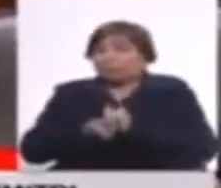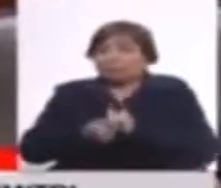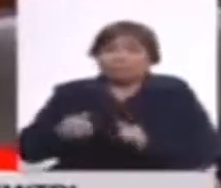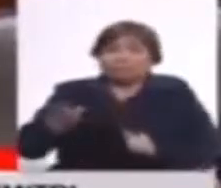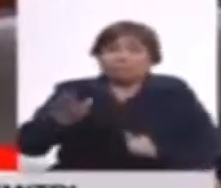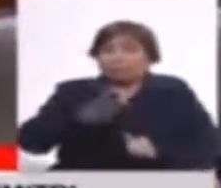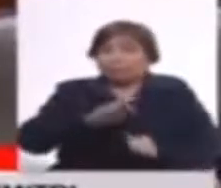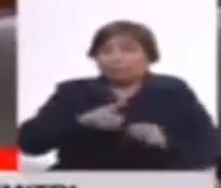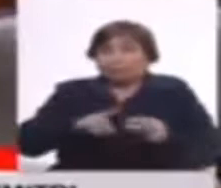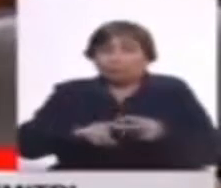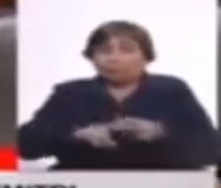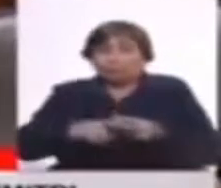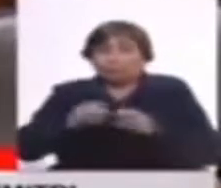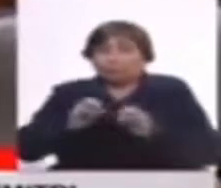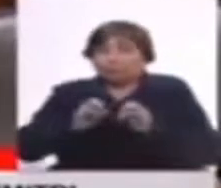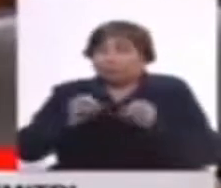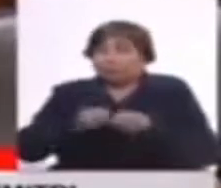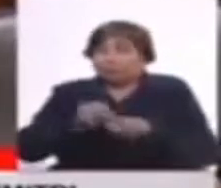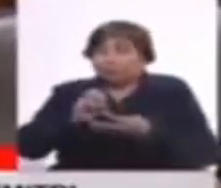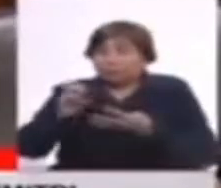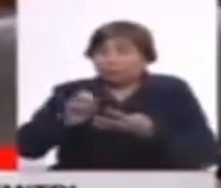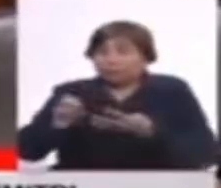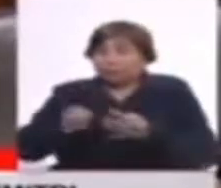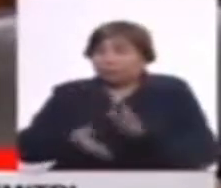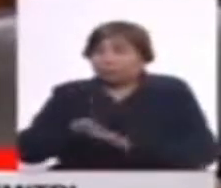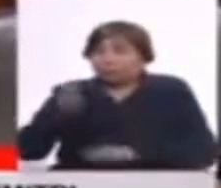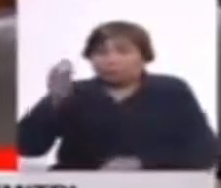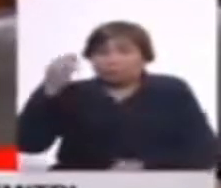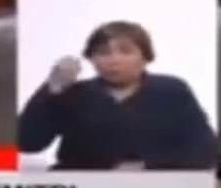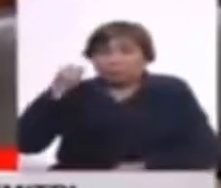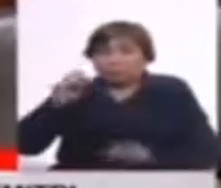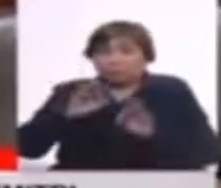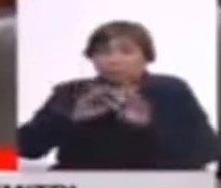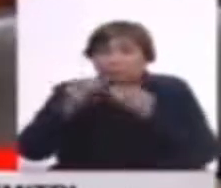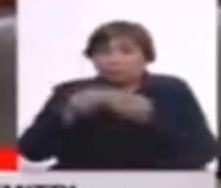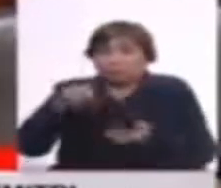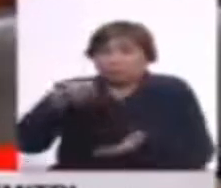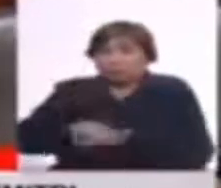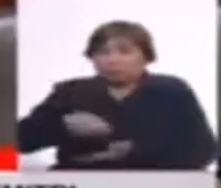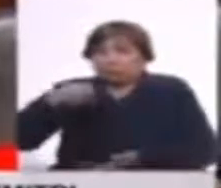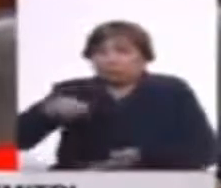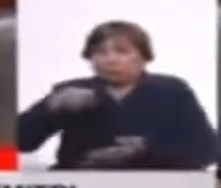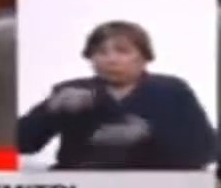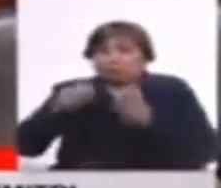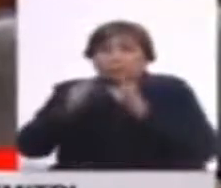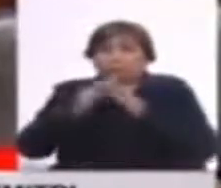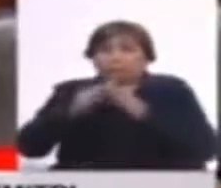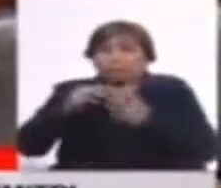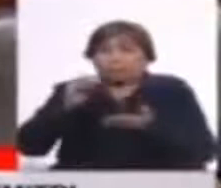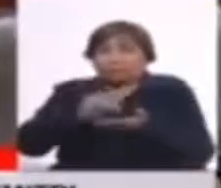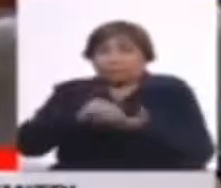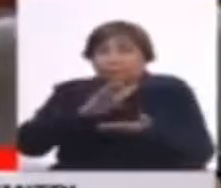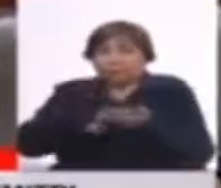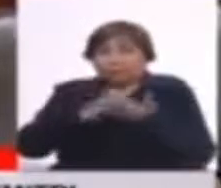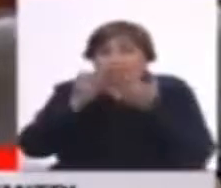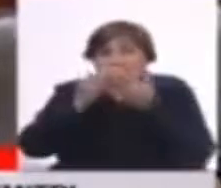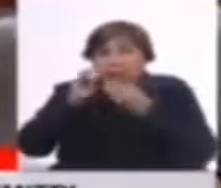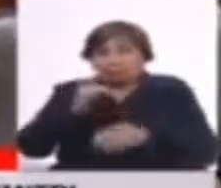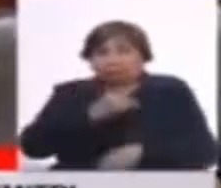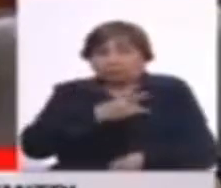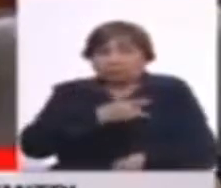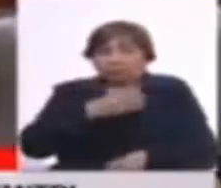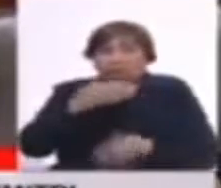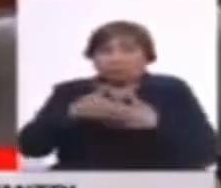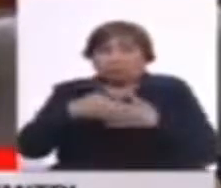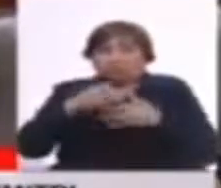de origen se van con su familia, alquilan una casa, matriculan a sus hijos en el colegio o en la universidad